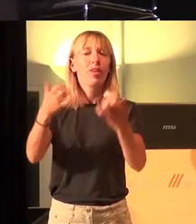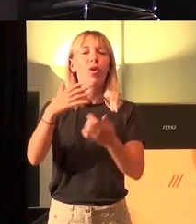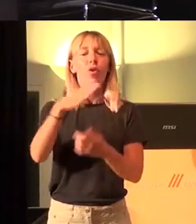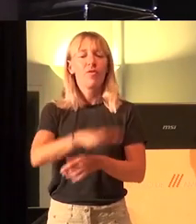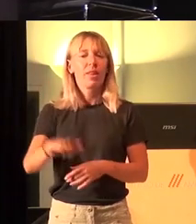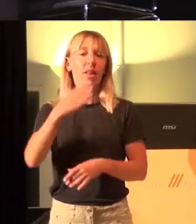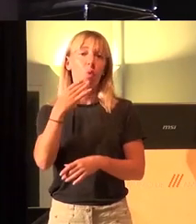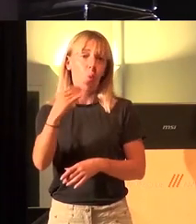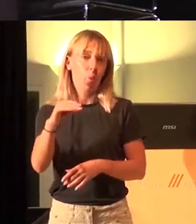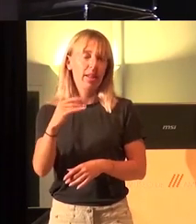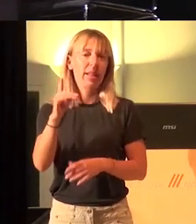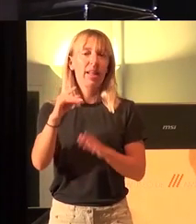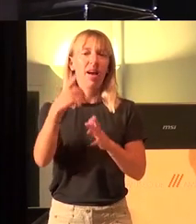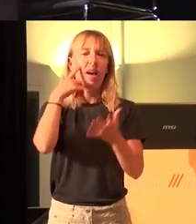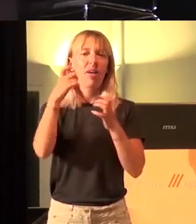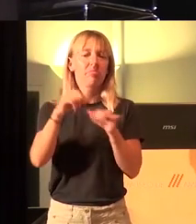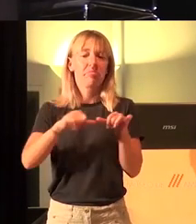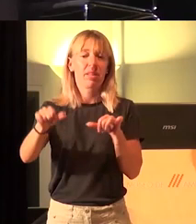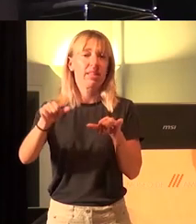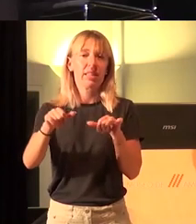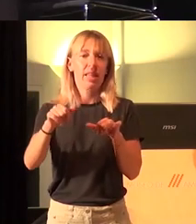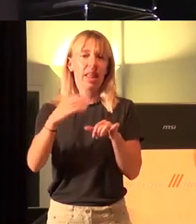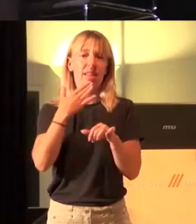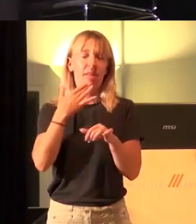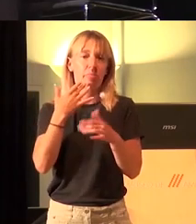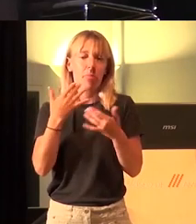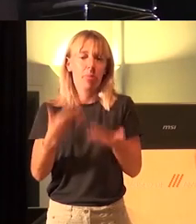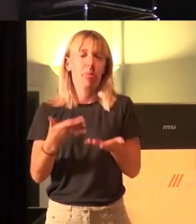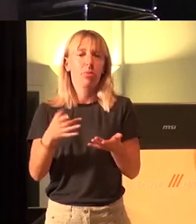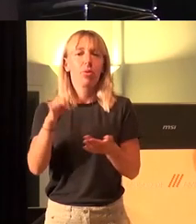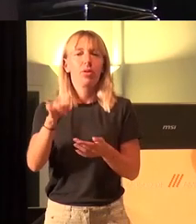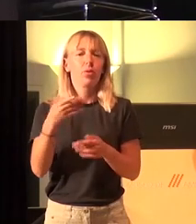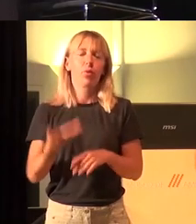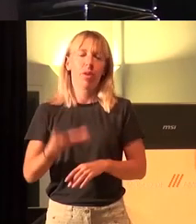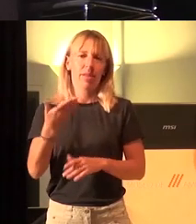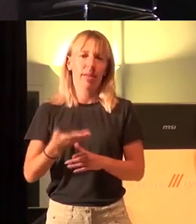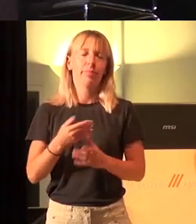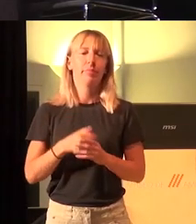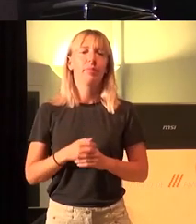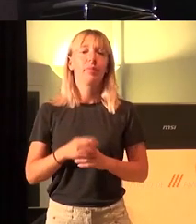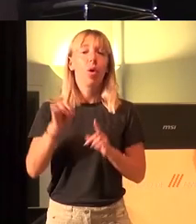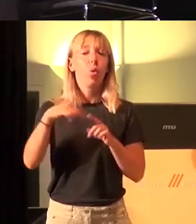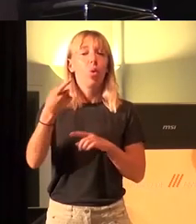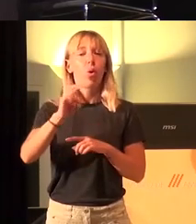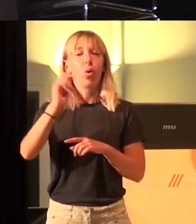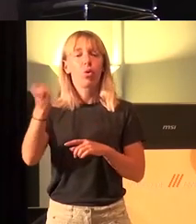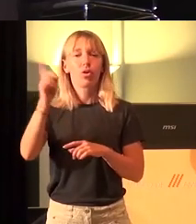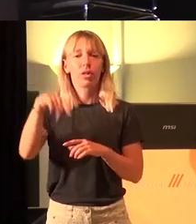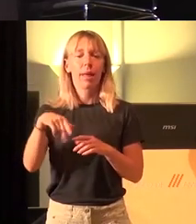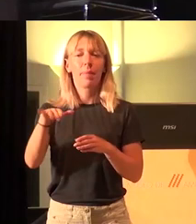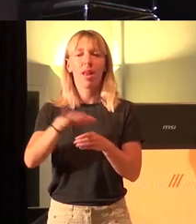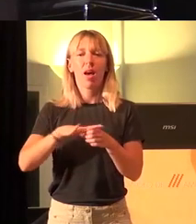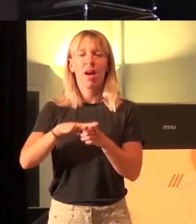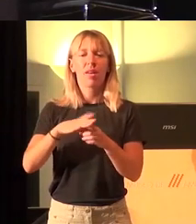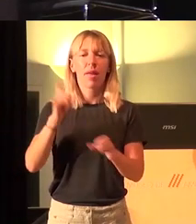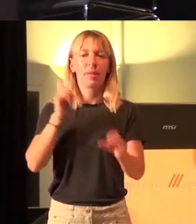infantil al arte desde una edad tan temprana, pues es fundamental. Y luego tenemos otra línea de intervención, que es